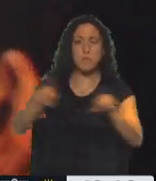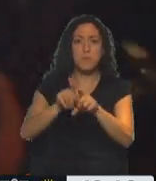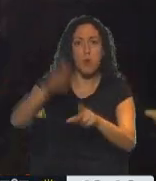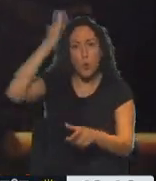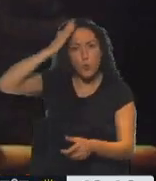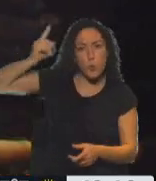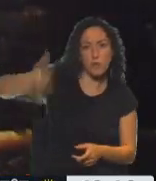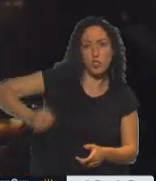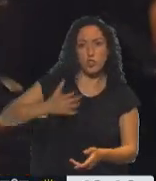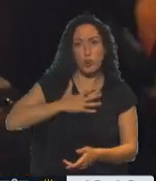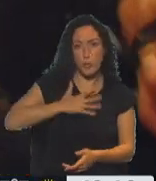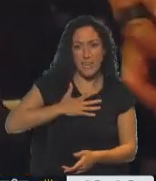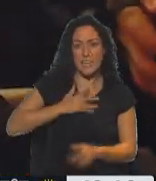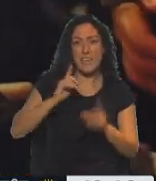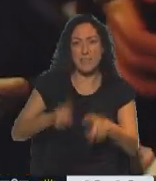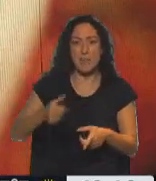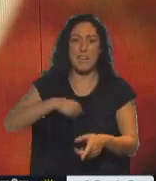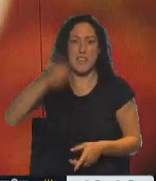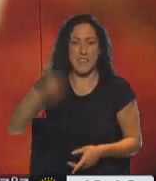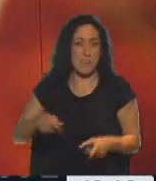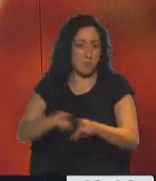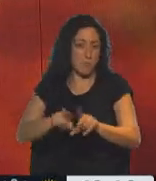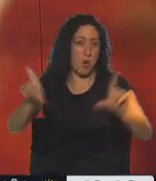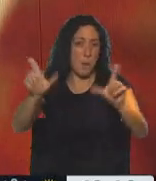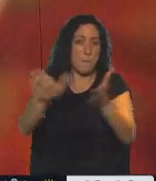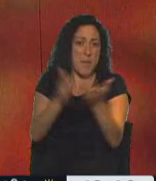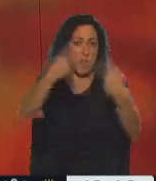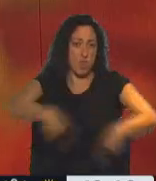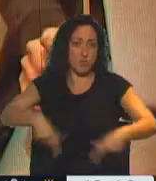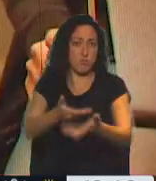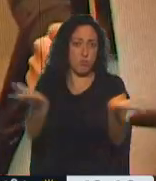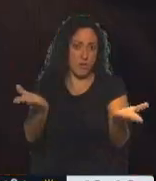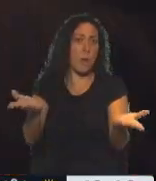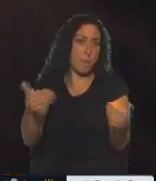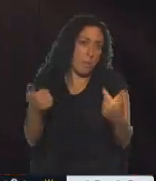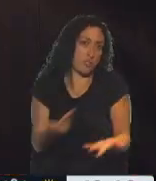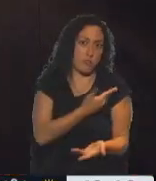cultural y nuestra identidad. Eso es lo que tiene que hacer un medio público y es lo que está haciendo esta gestión.